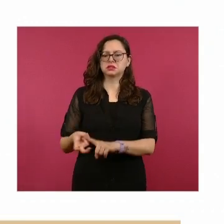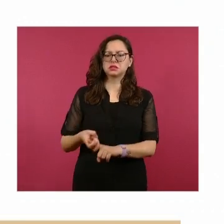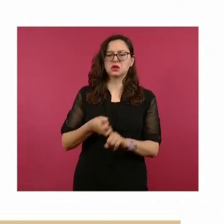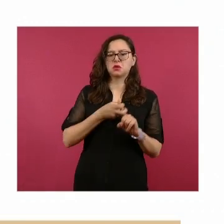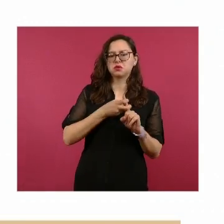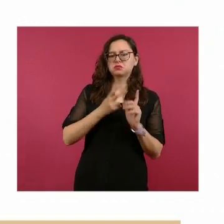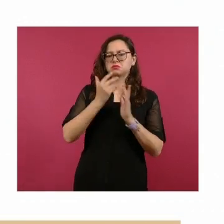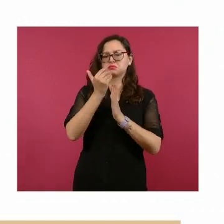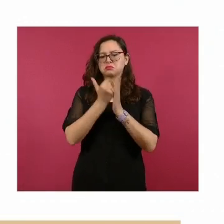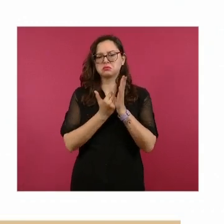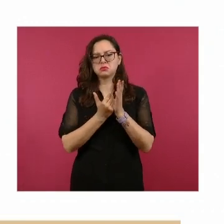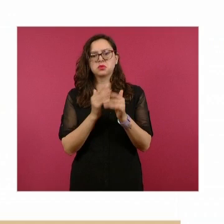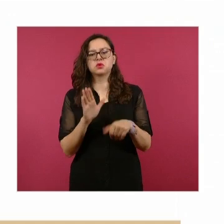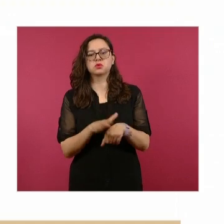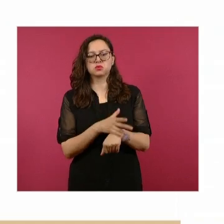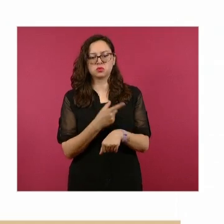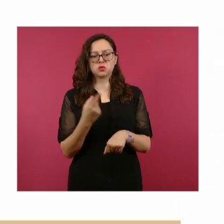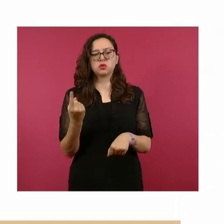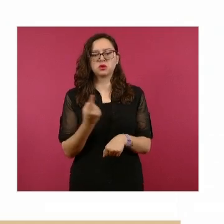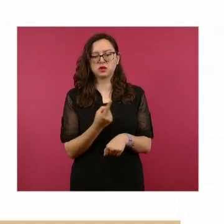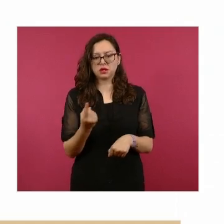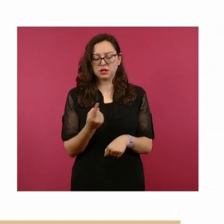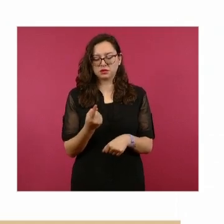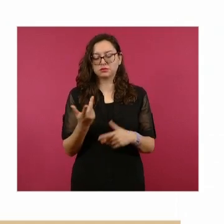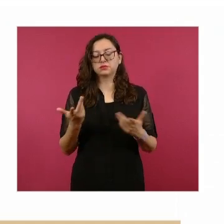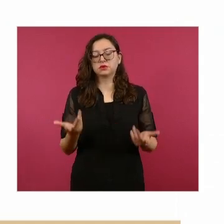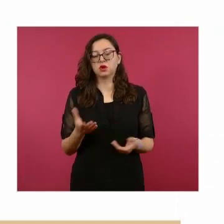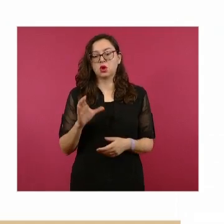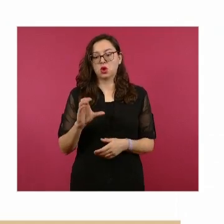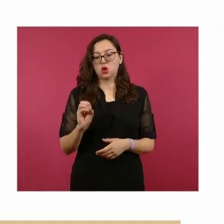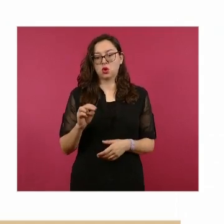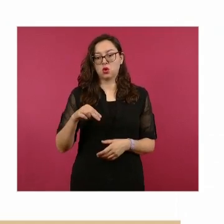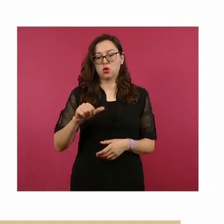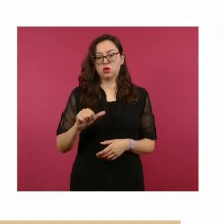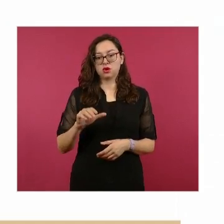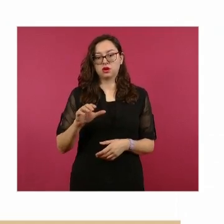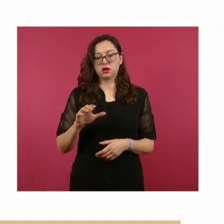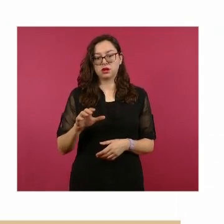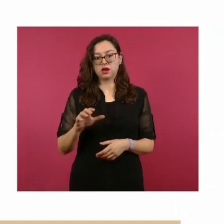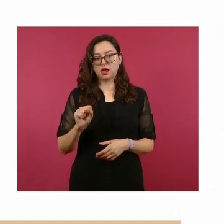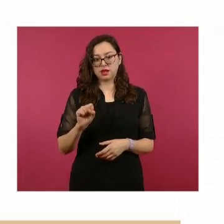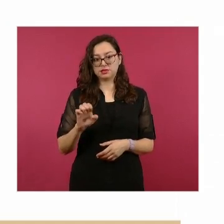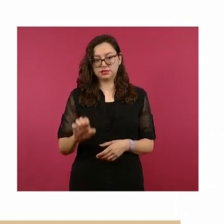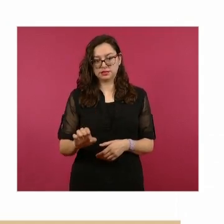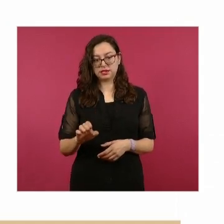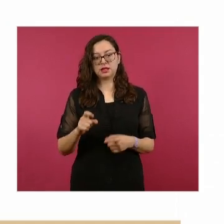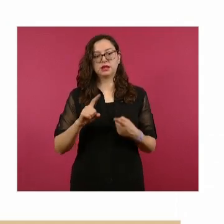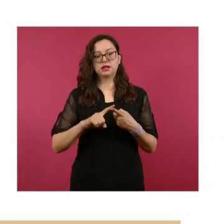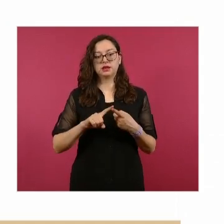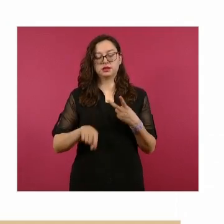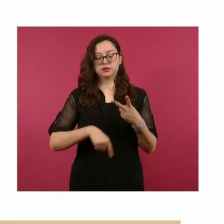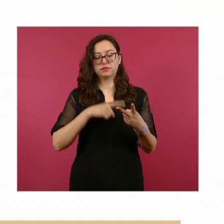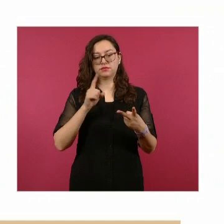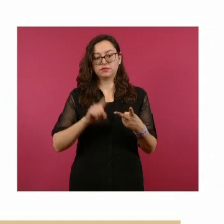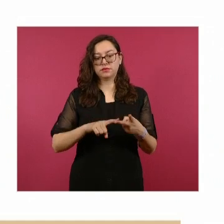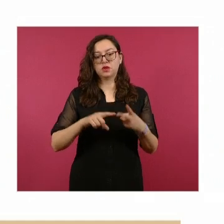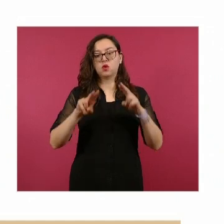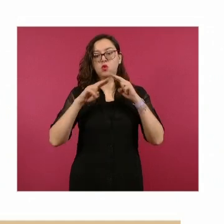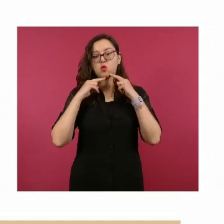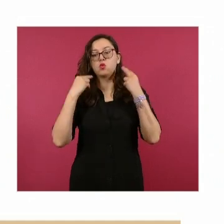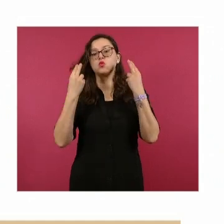secuestro, fundamentalmente por la coordinación entre la CONACE, la Coordinación Nacional Antisecuestros, y las